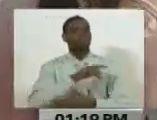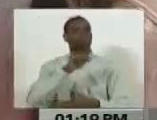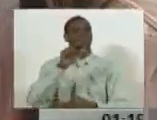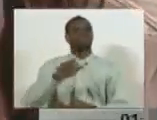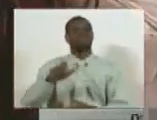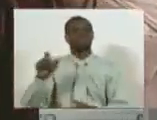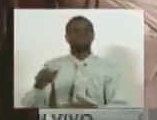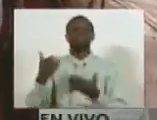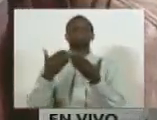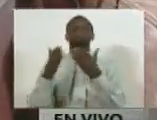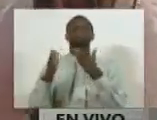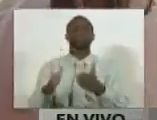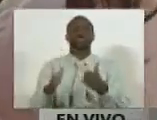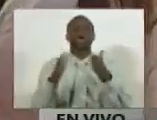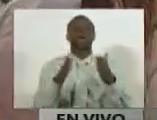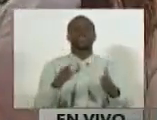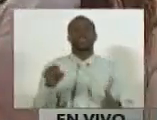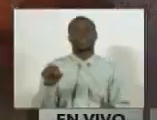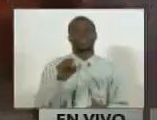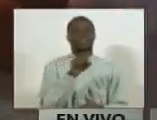a estudiantes del